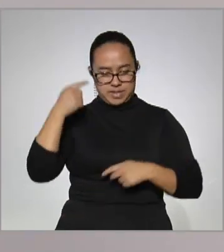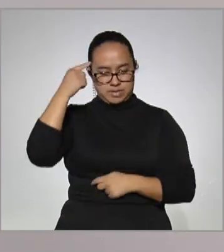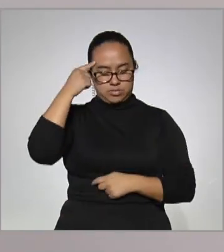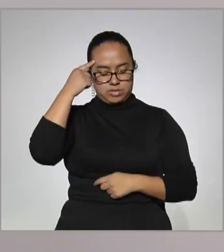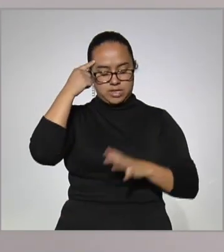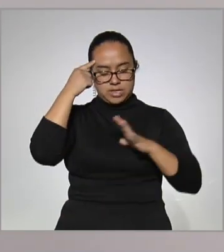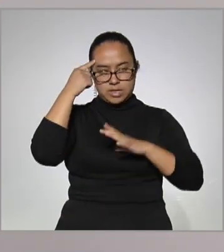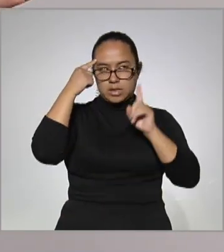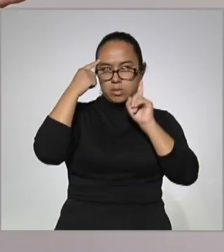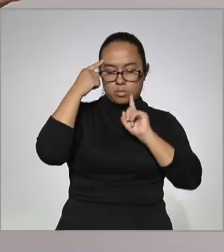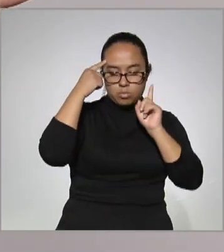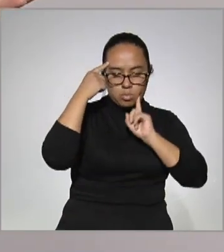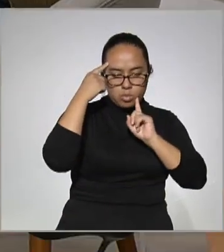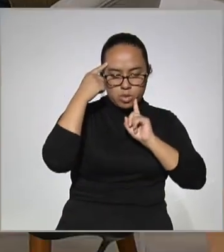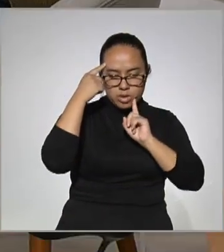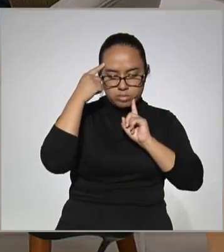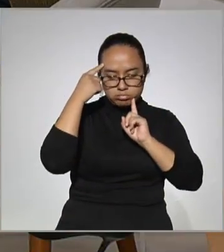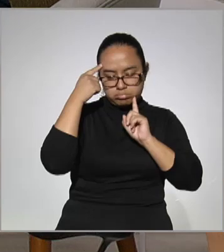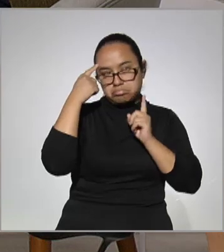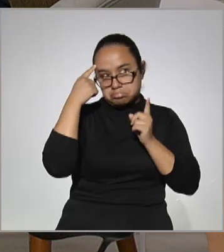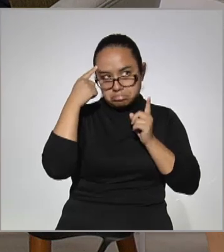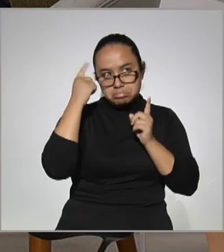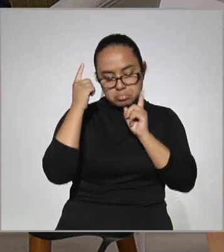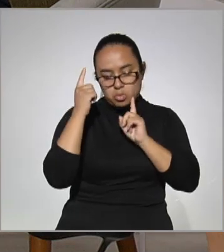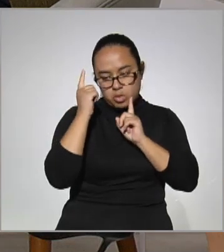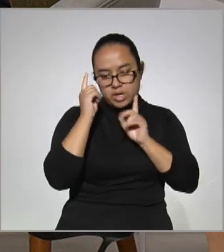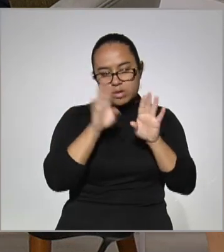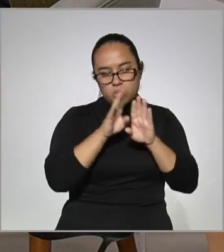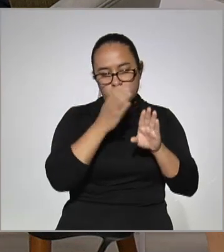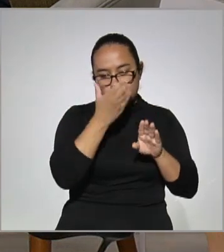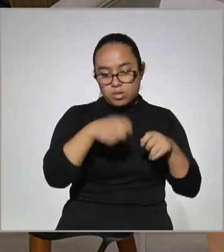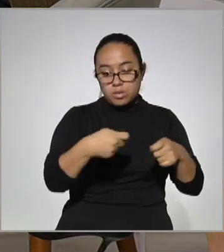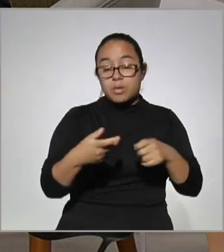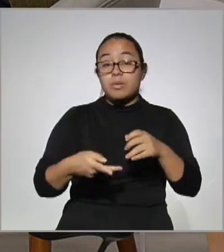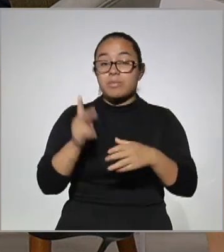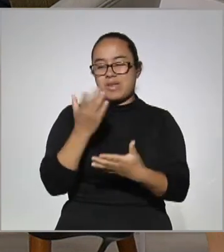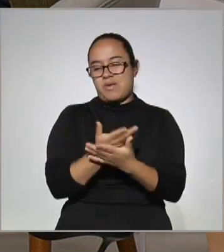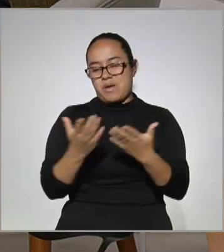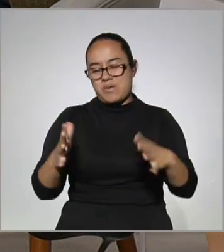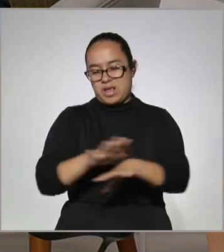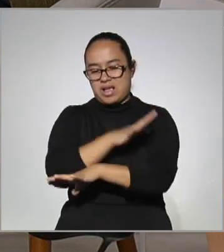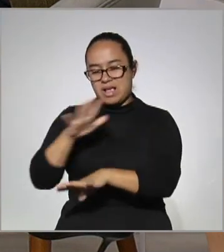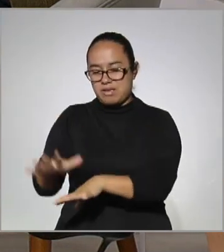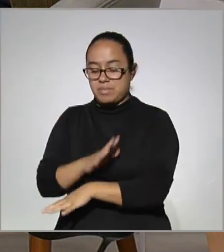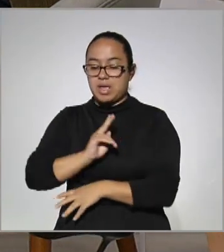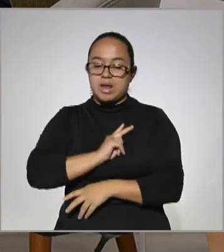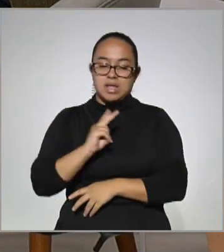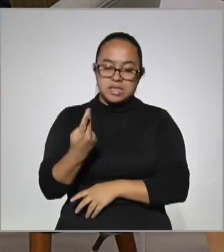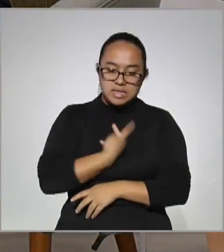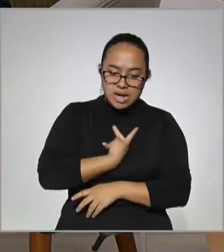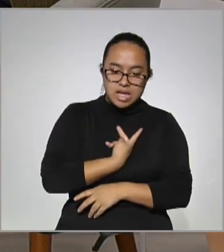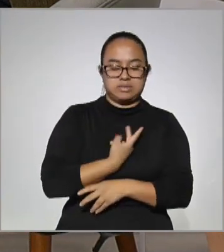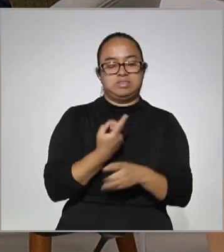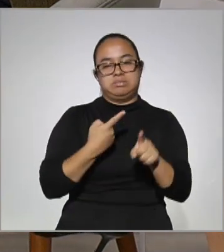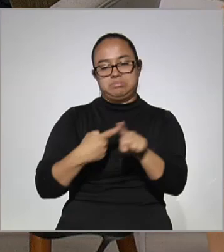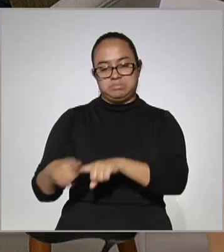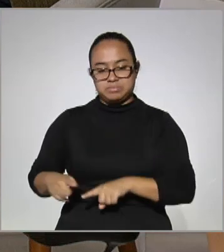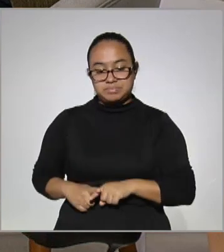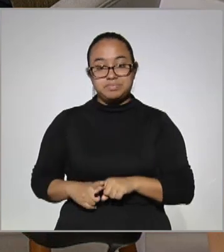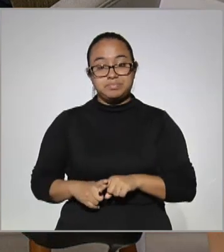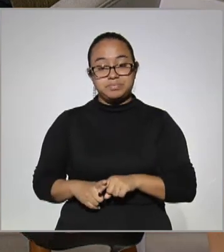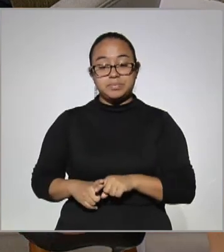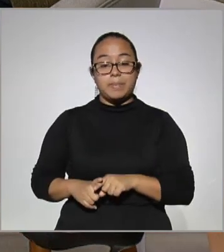mujer, ¿no? Tradicionalmente, pero actualmente con esta divergencia de los géneros, ¿no? De la aceptación de género,